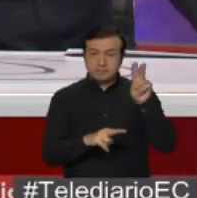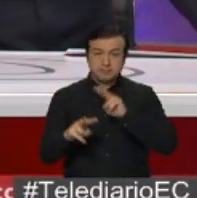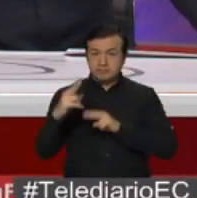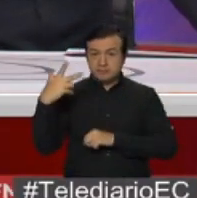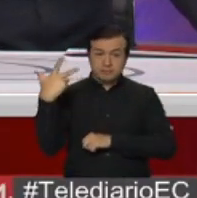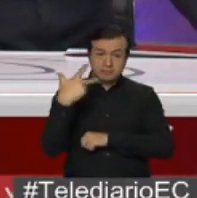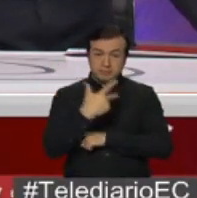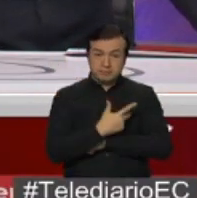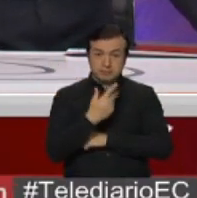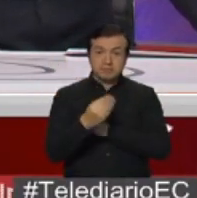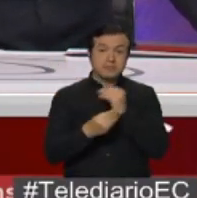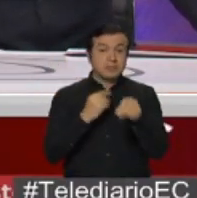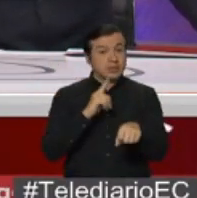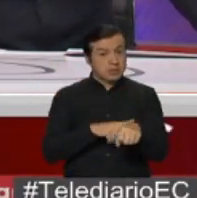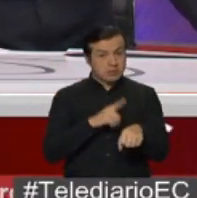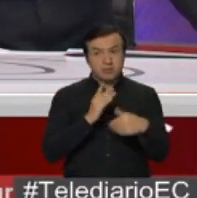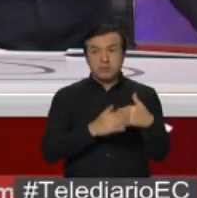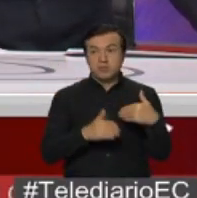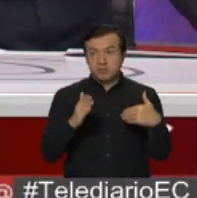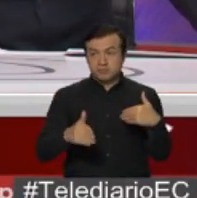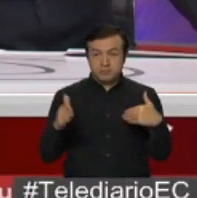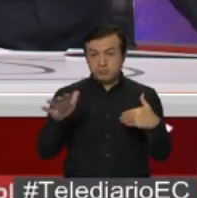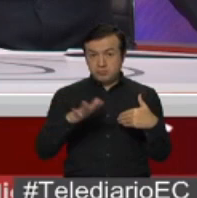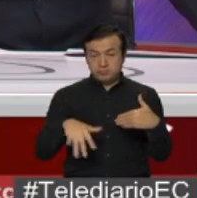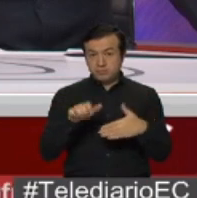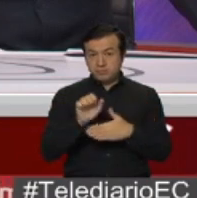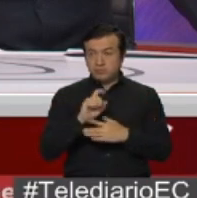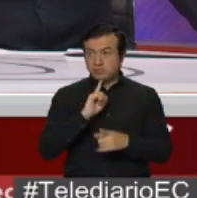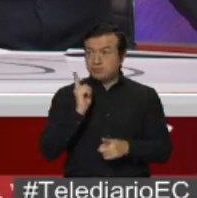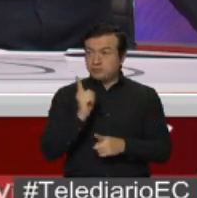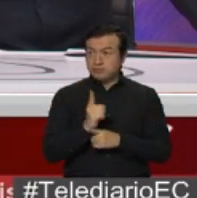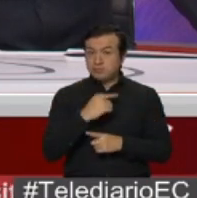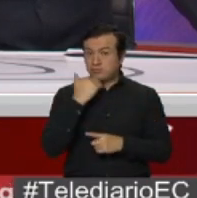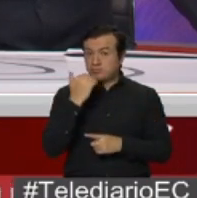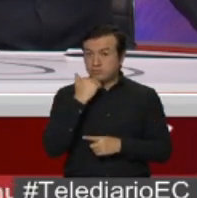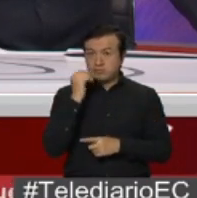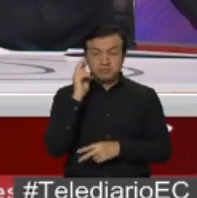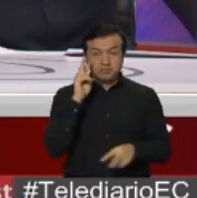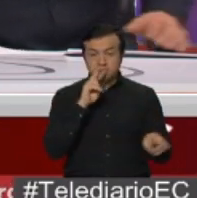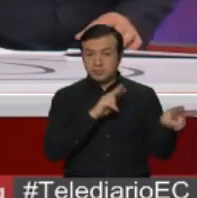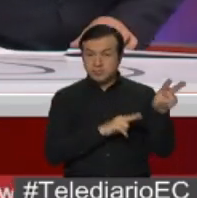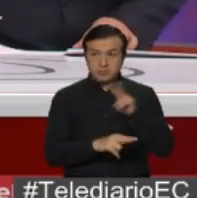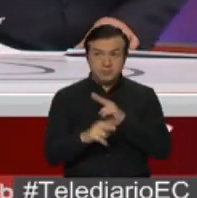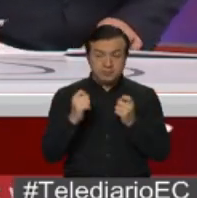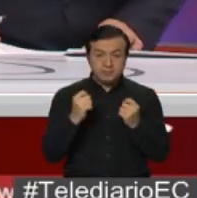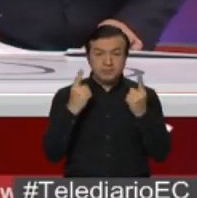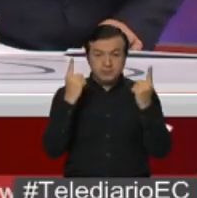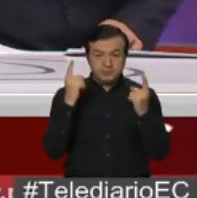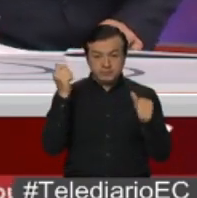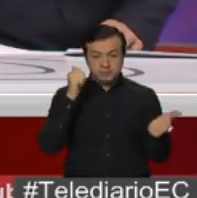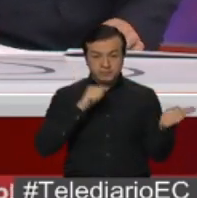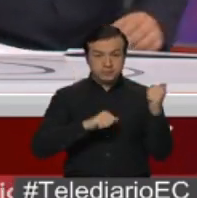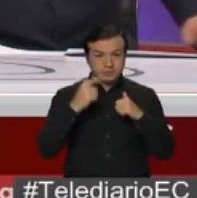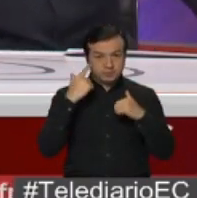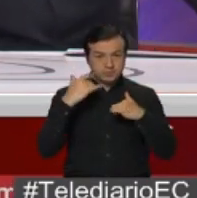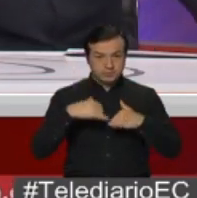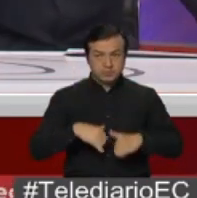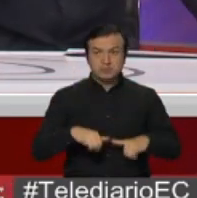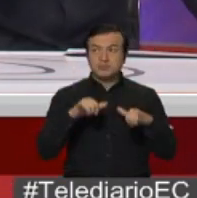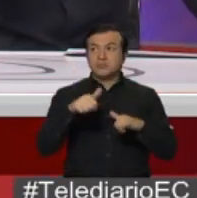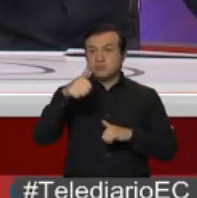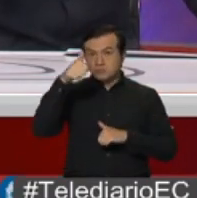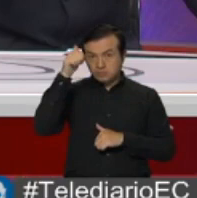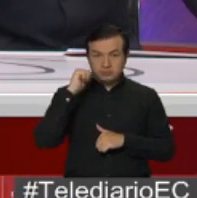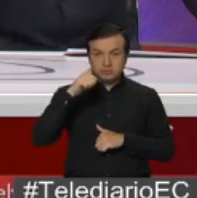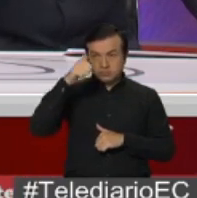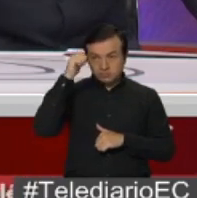vacuna tomará su tiempo para que llegue a nuestro país en caso de que se haga este descubrimiento a nivel científico el día de